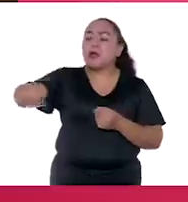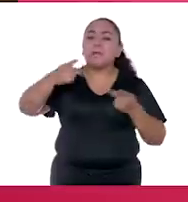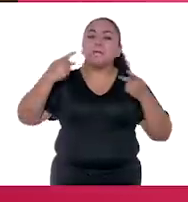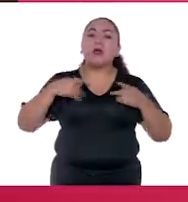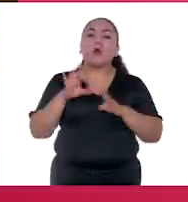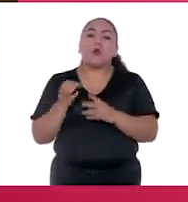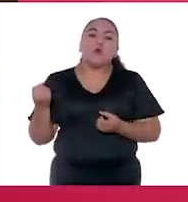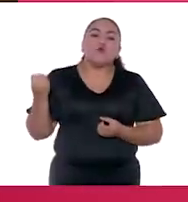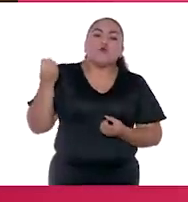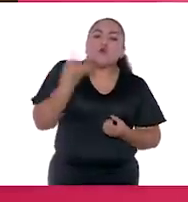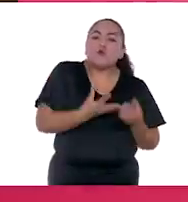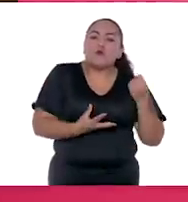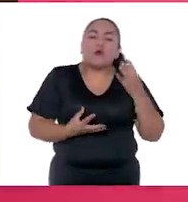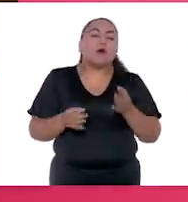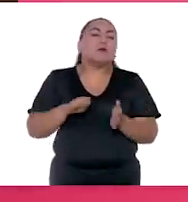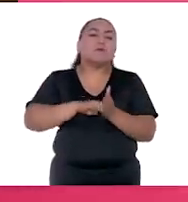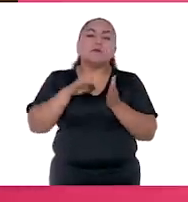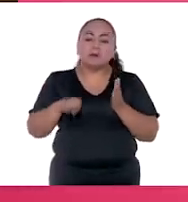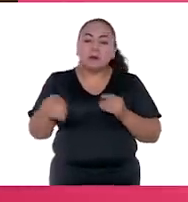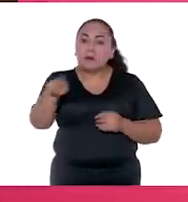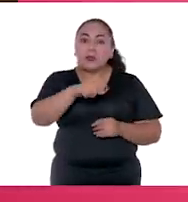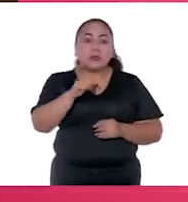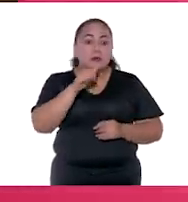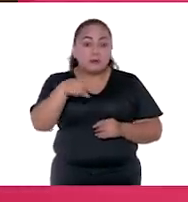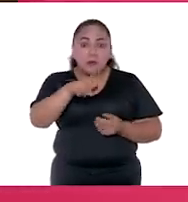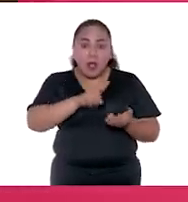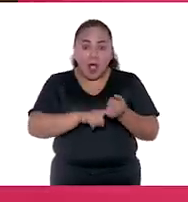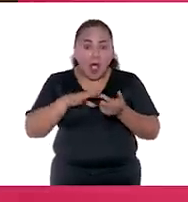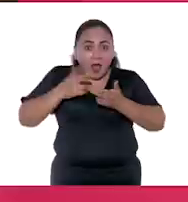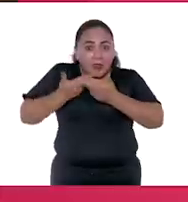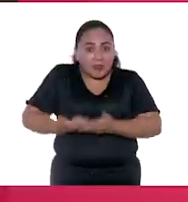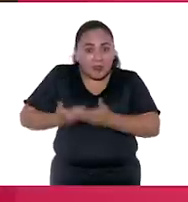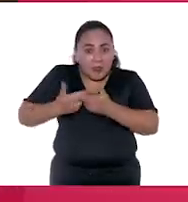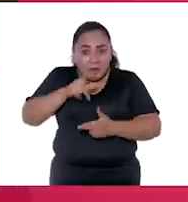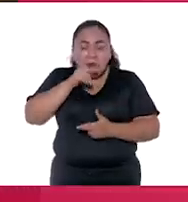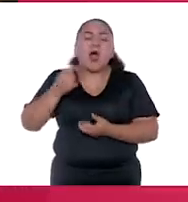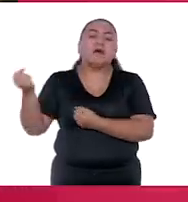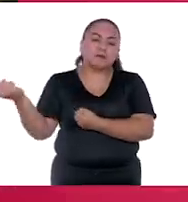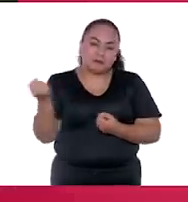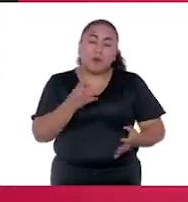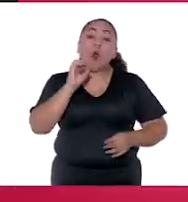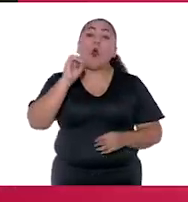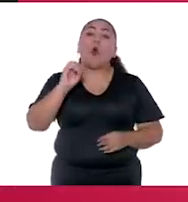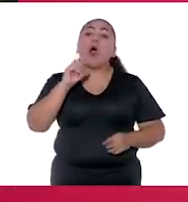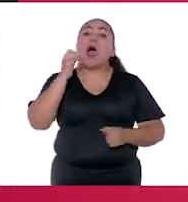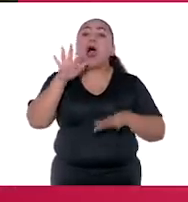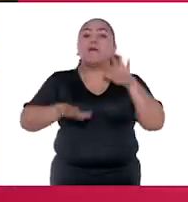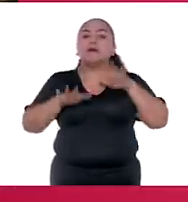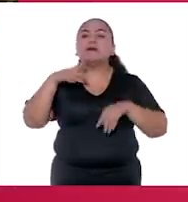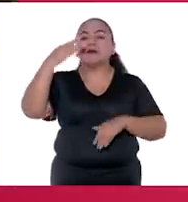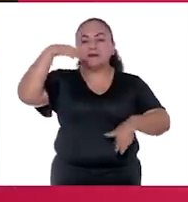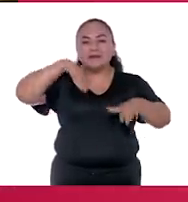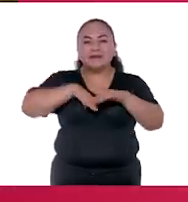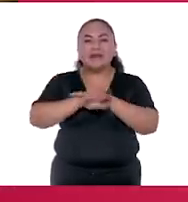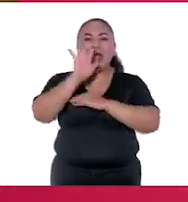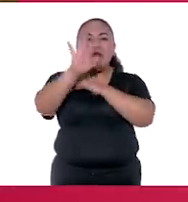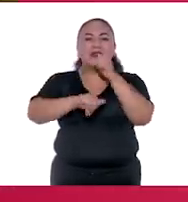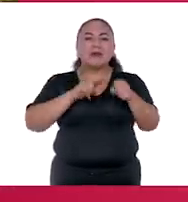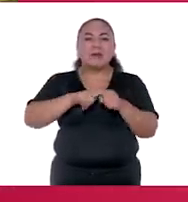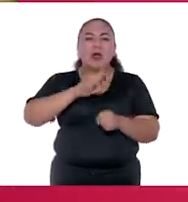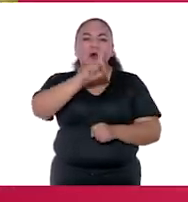o colecta, en el caso de especies que no están en peligro de extinción, y también traen las que mueren en los zoológicos.